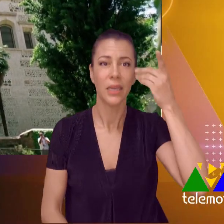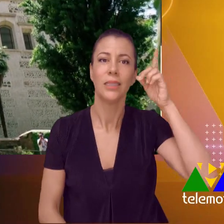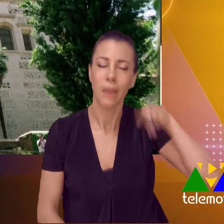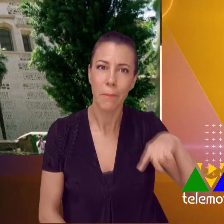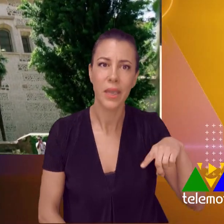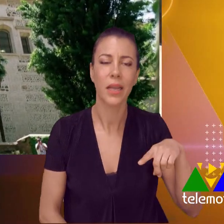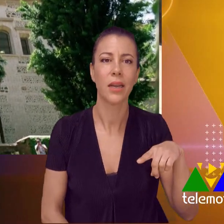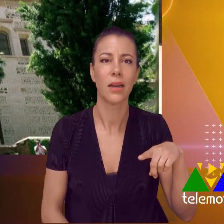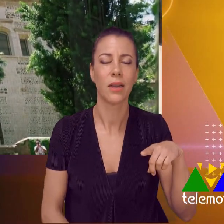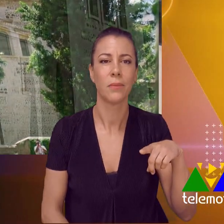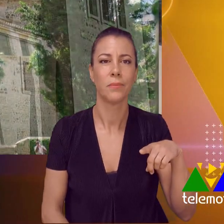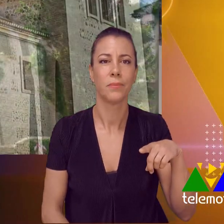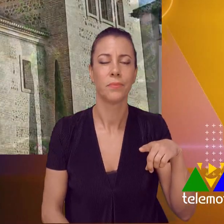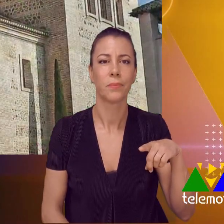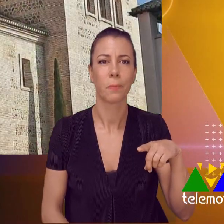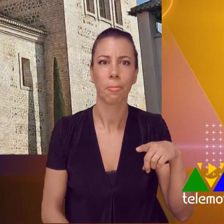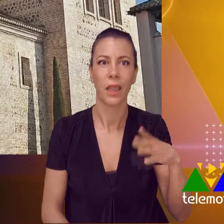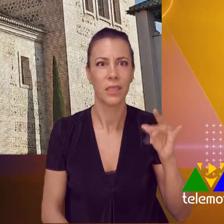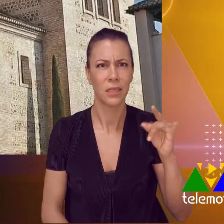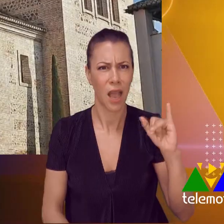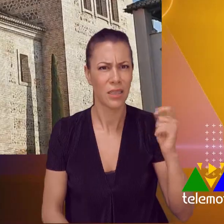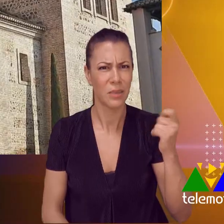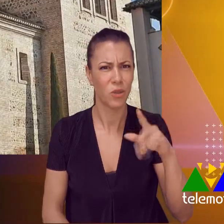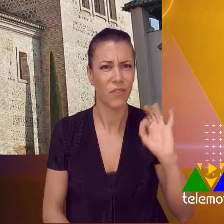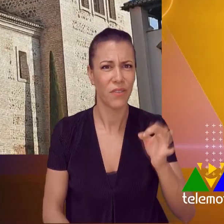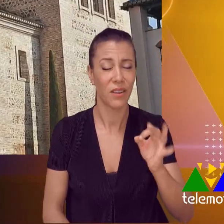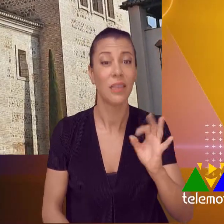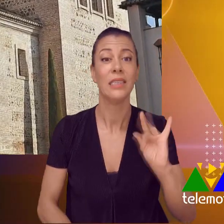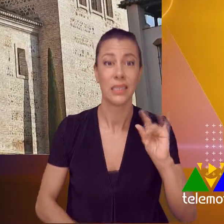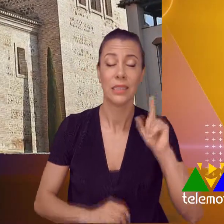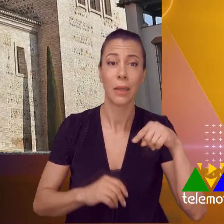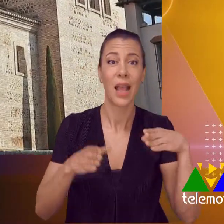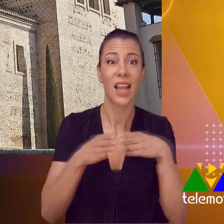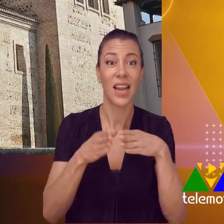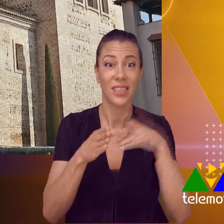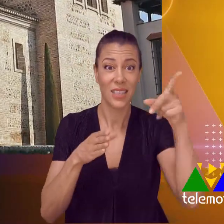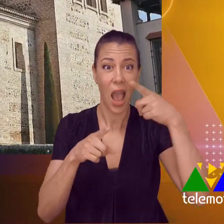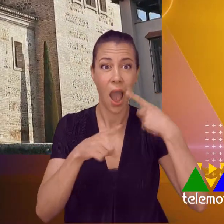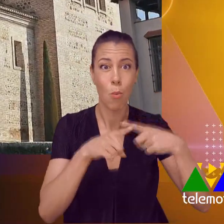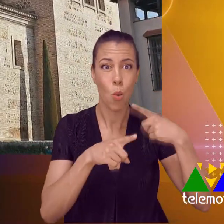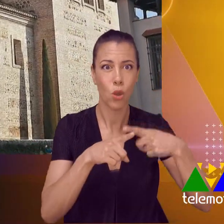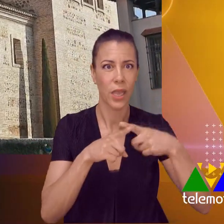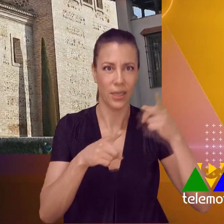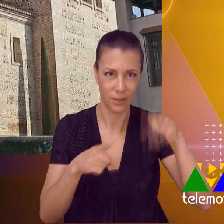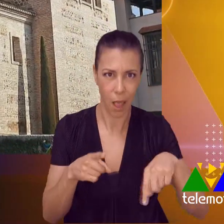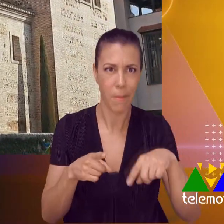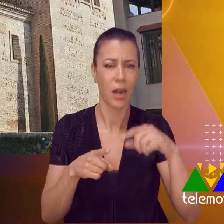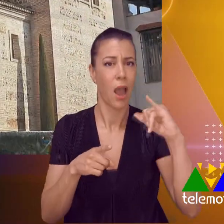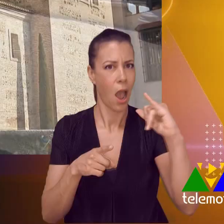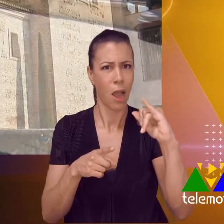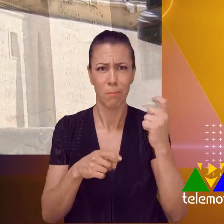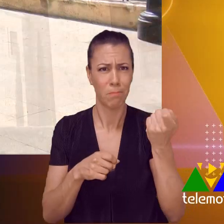la iglesia, claro, y la iglesia de Almuñécar, por ejemplo, ¿no? Que también tiene mucha